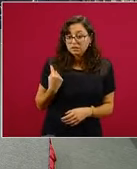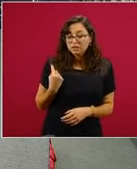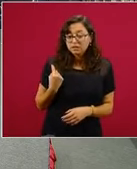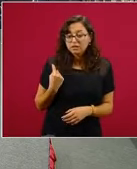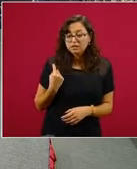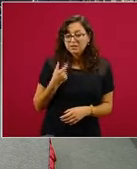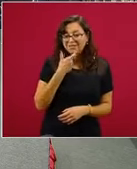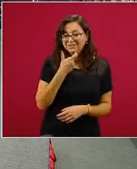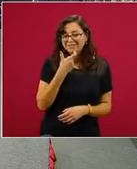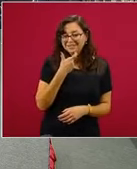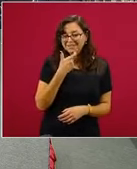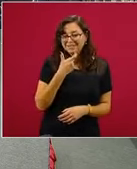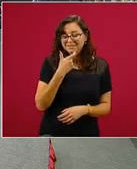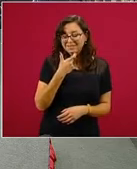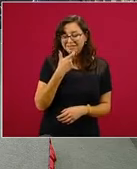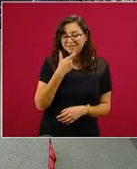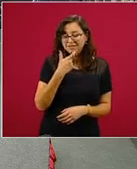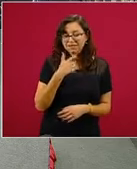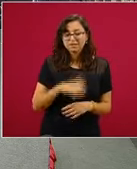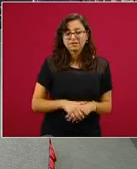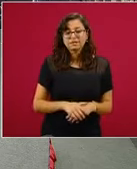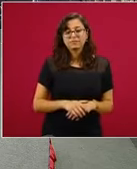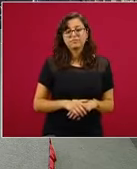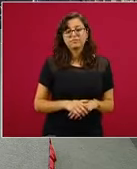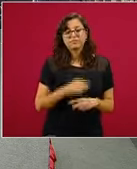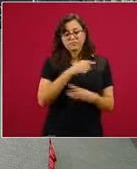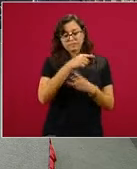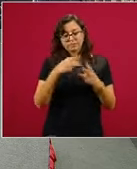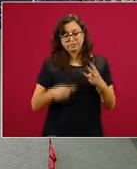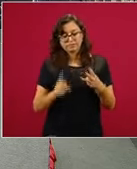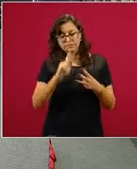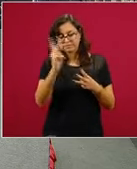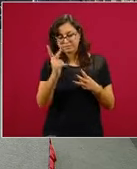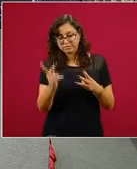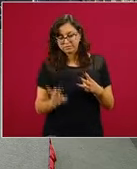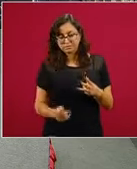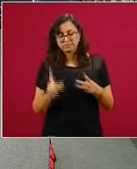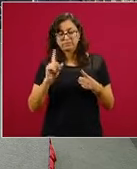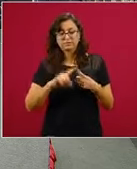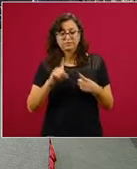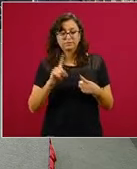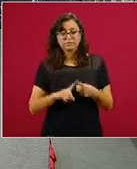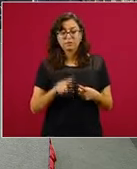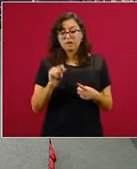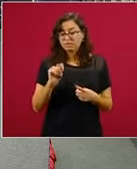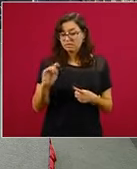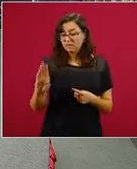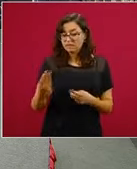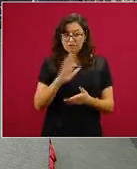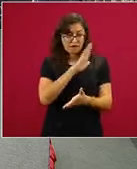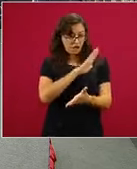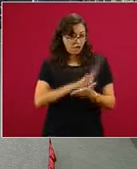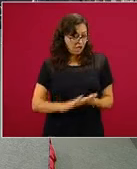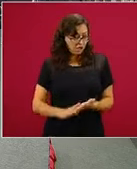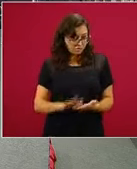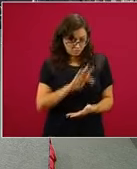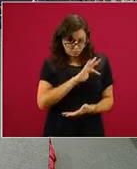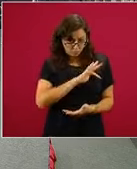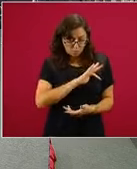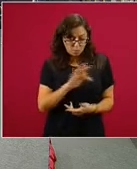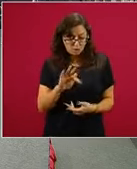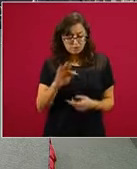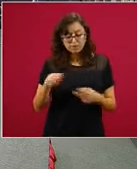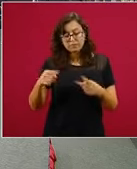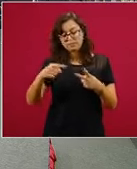Tengo 3 preguntas rapidísimas. Doctora Santa, ¿se puede llegar a erradicar la tuberculosis? Y las otras 2